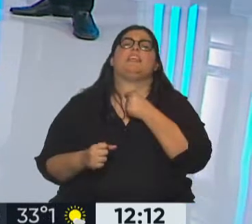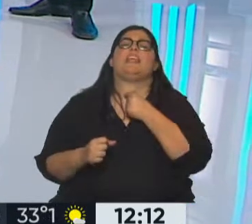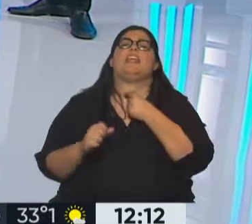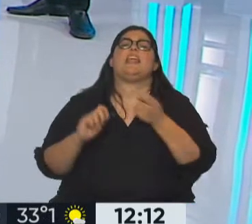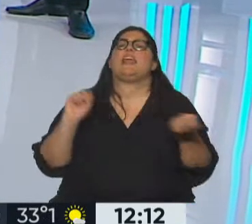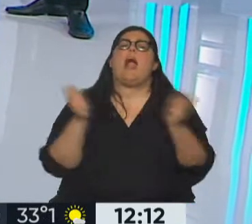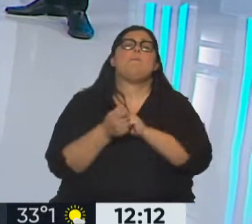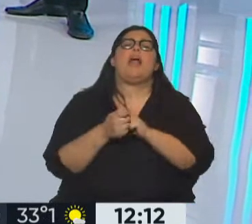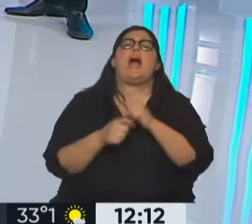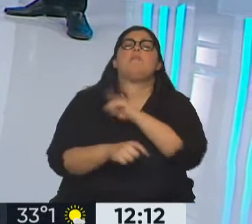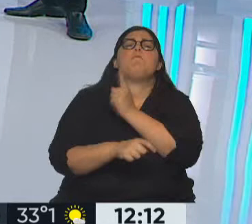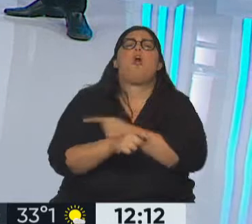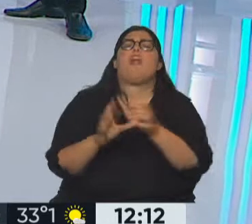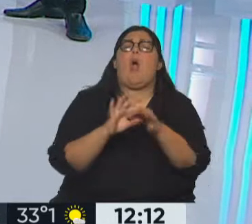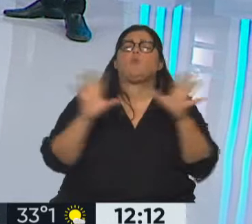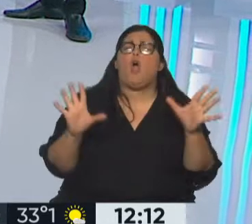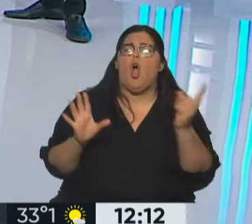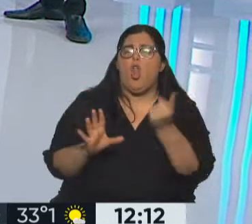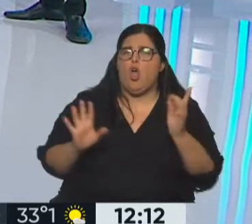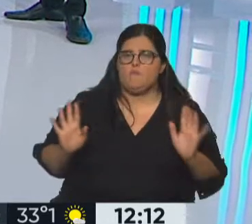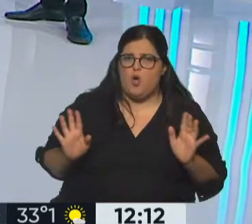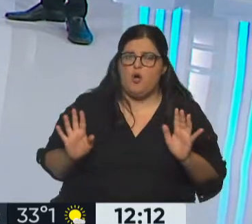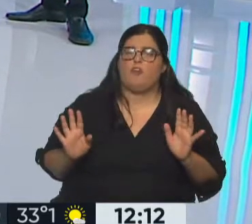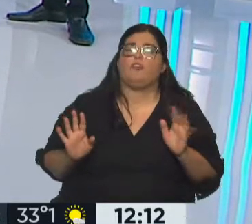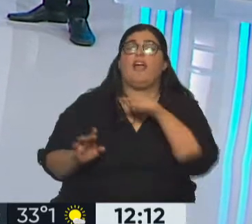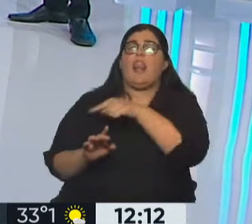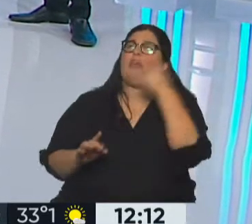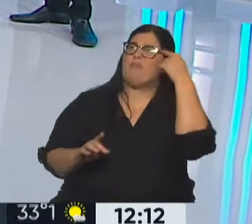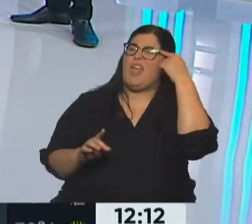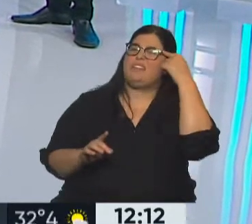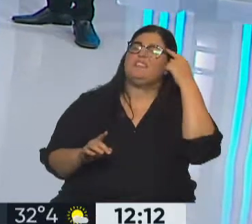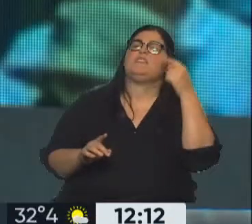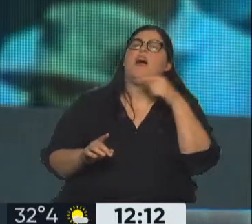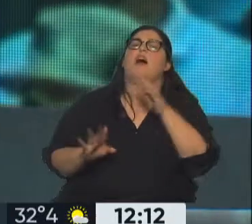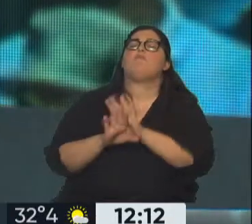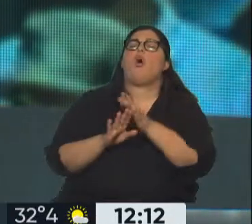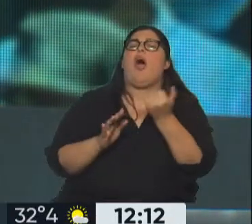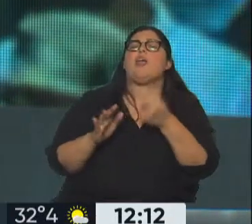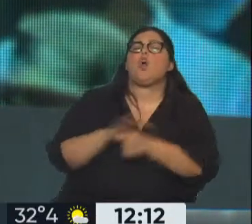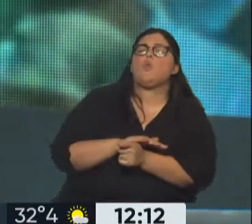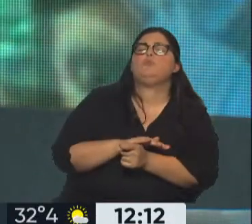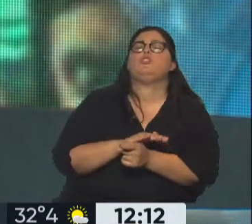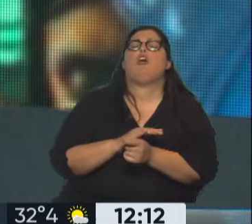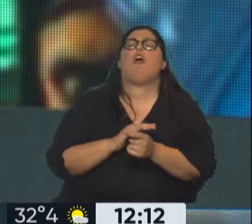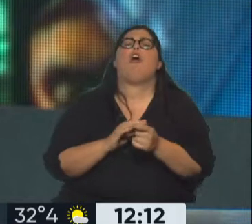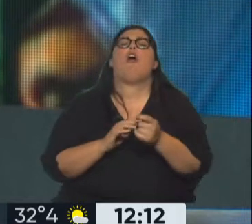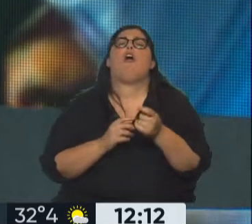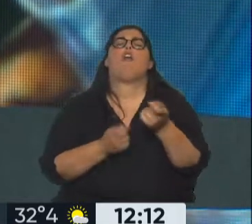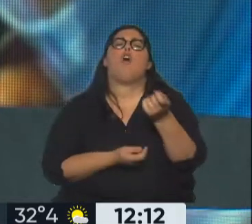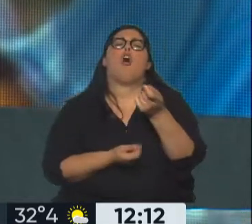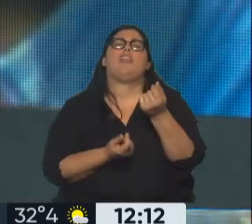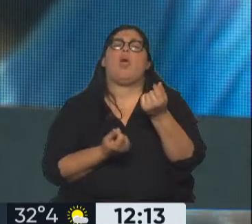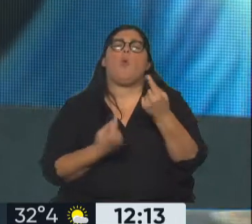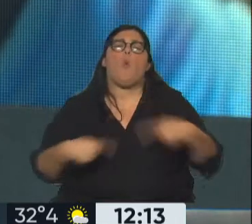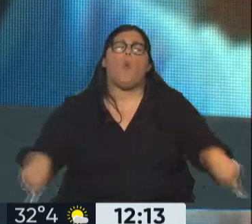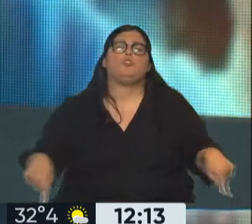poder autónomo que en su criterio actúa de manera corrupta, maneja discrecionalmente los recursos y tiene más